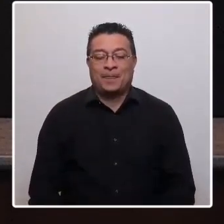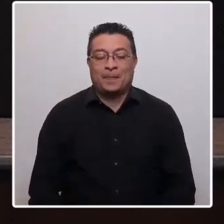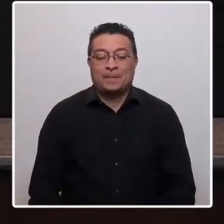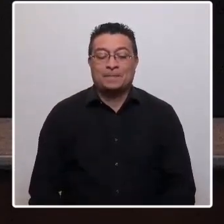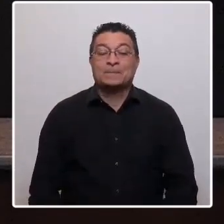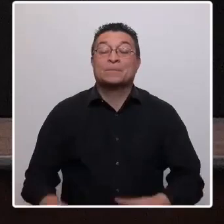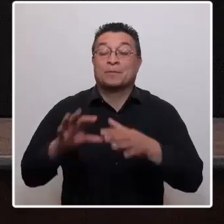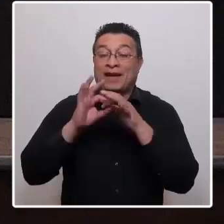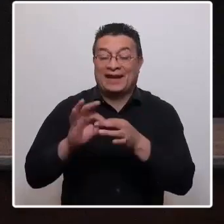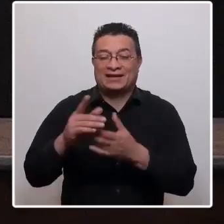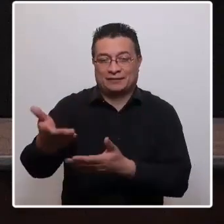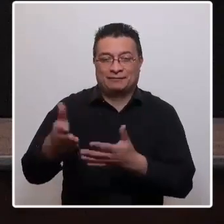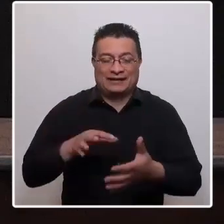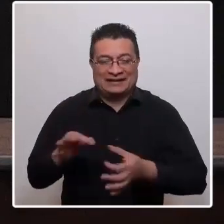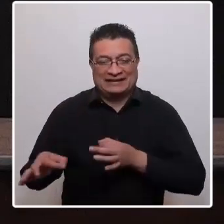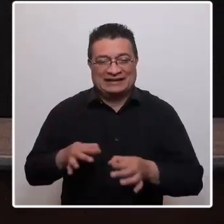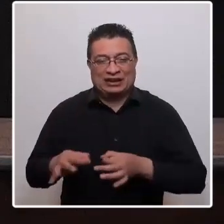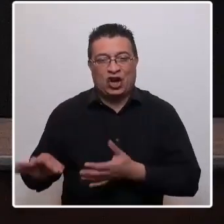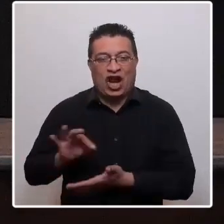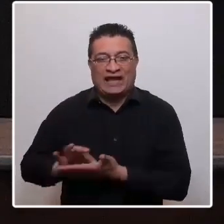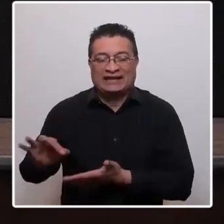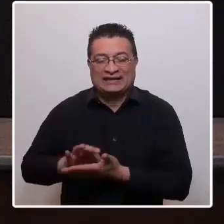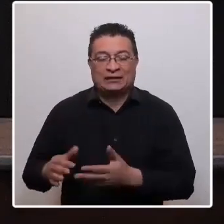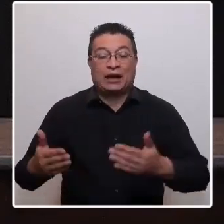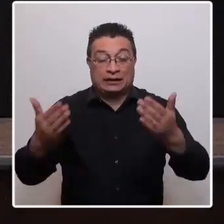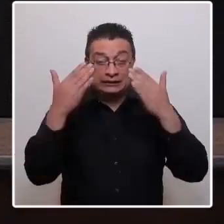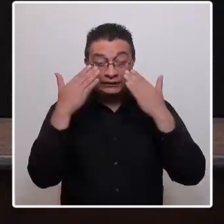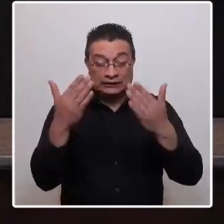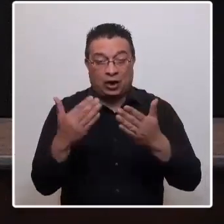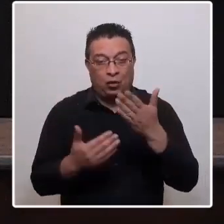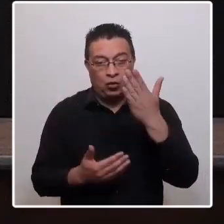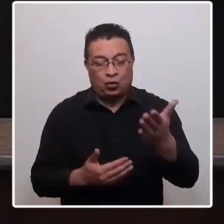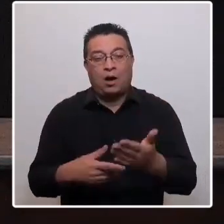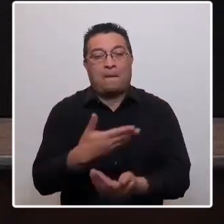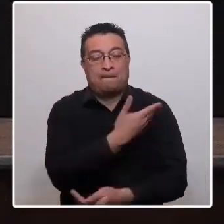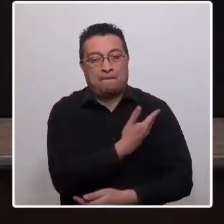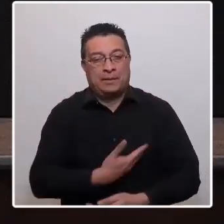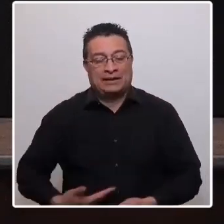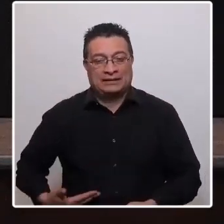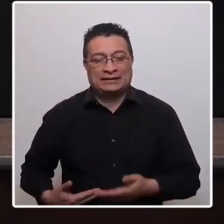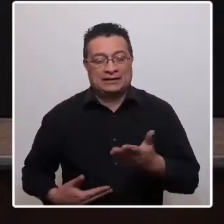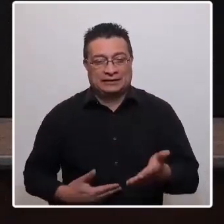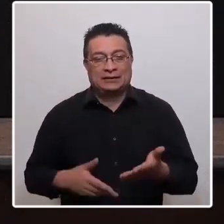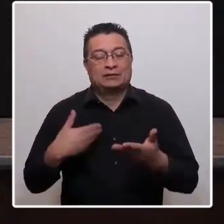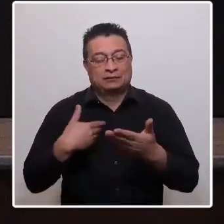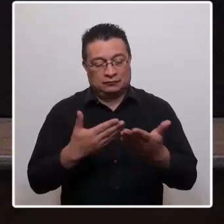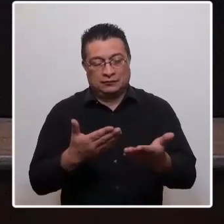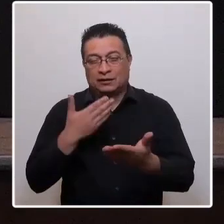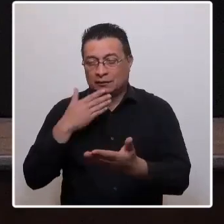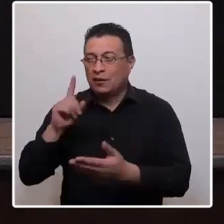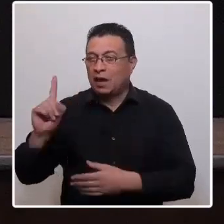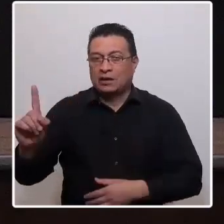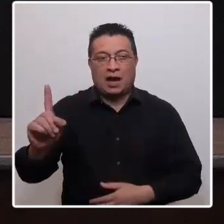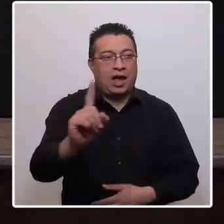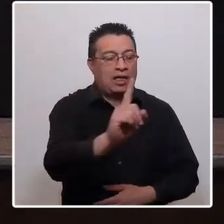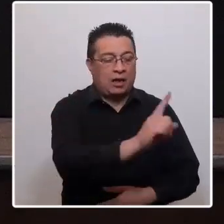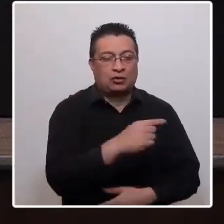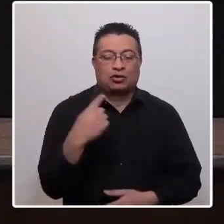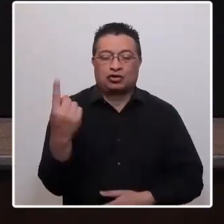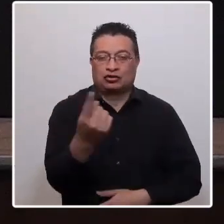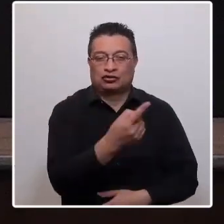Gracias, señor secretario. Saludo a la presidenta y por su intermedio a cada uno de las y